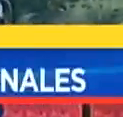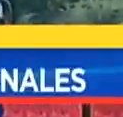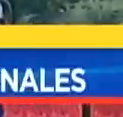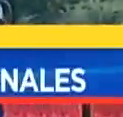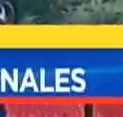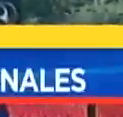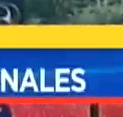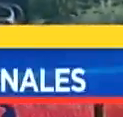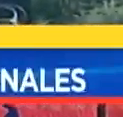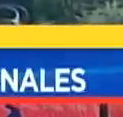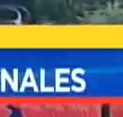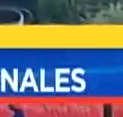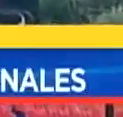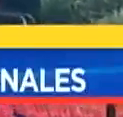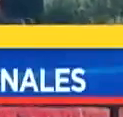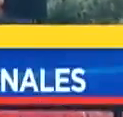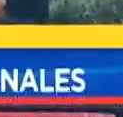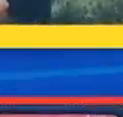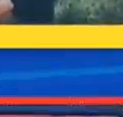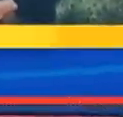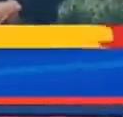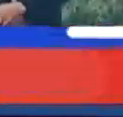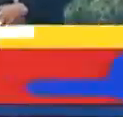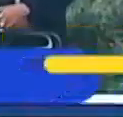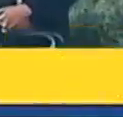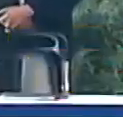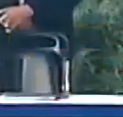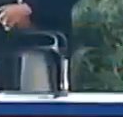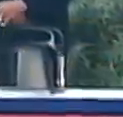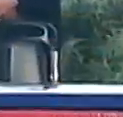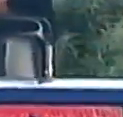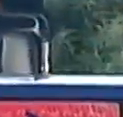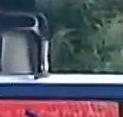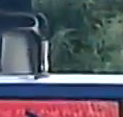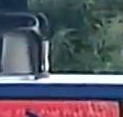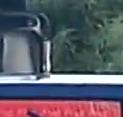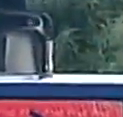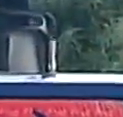Ok. ¿Dónde están los comuneros y las comuneras? Levanten la mano. Vamos con ánimo.